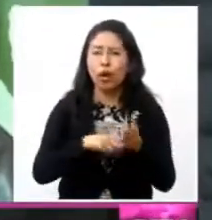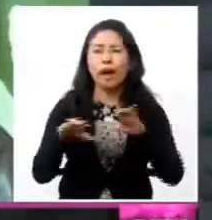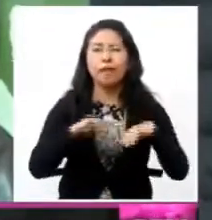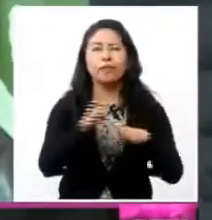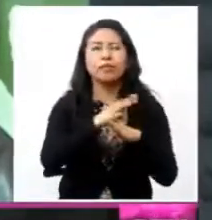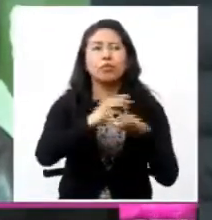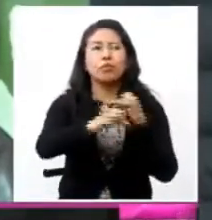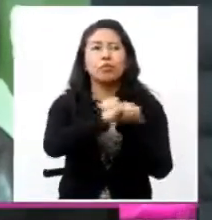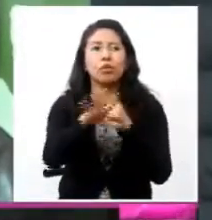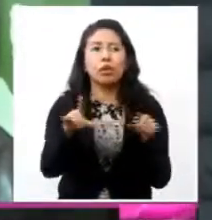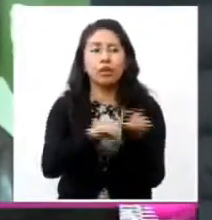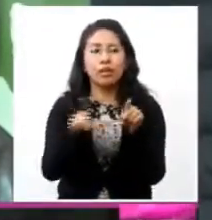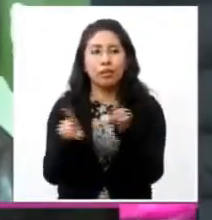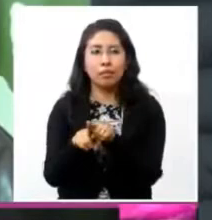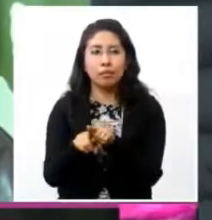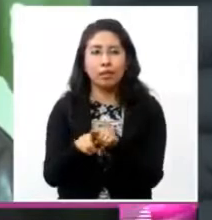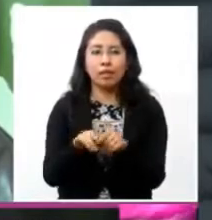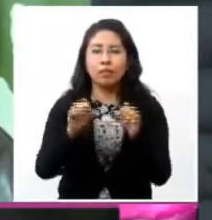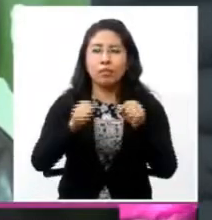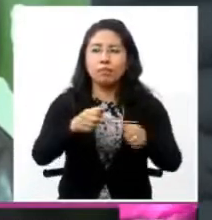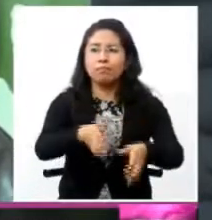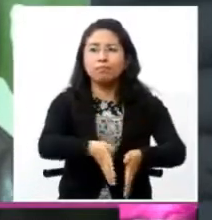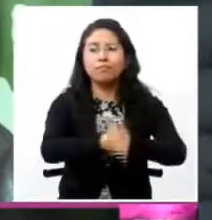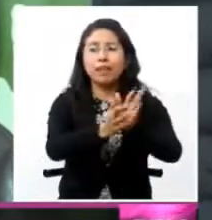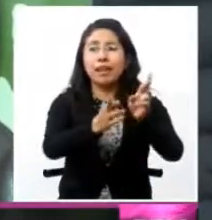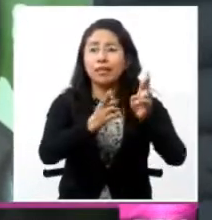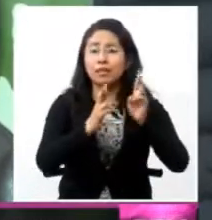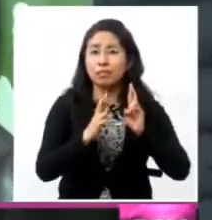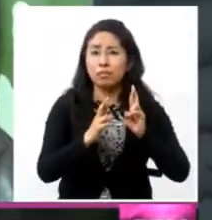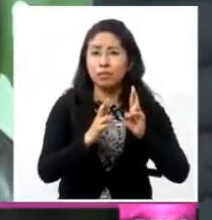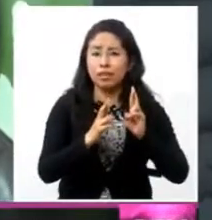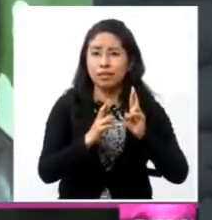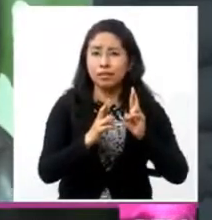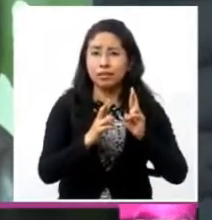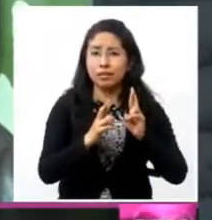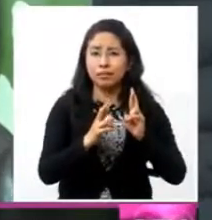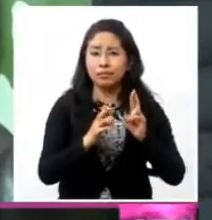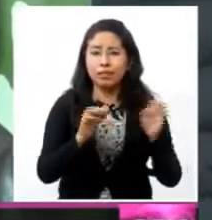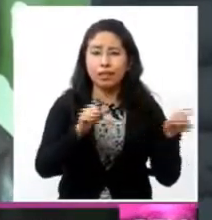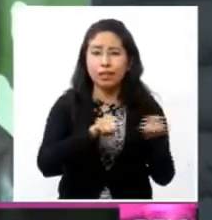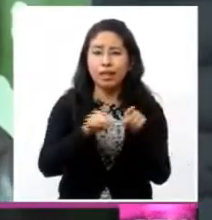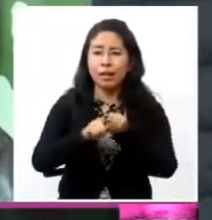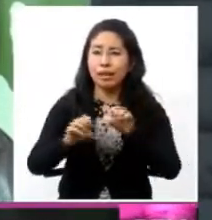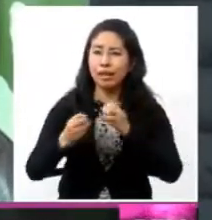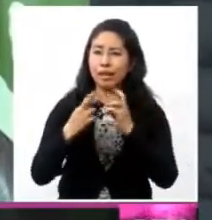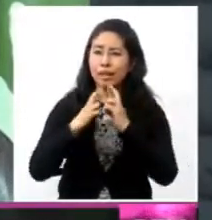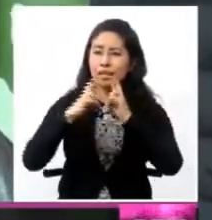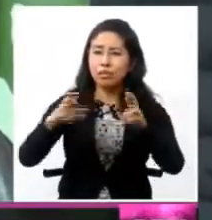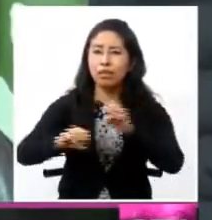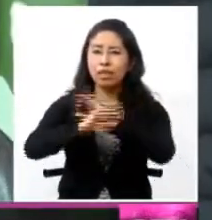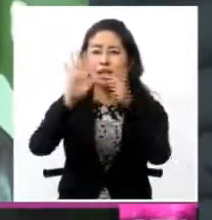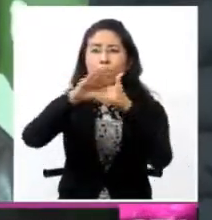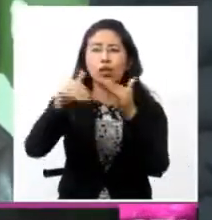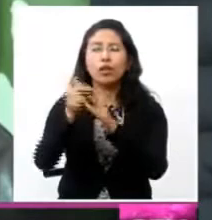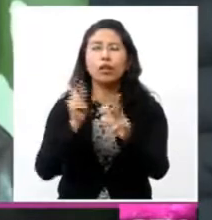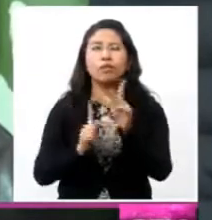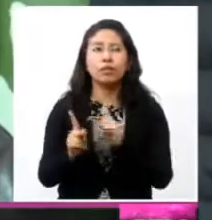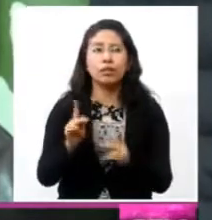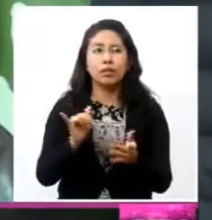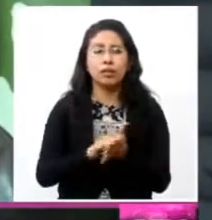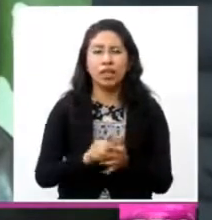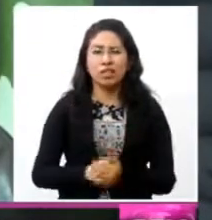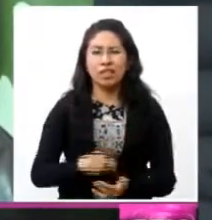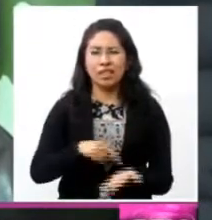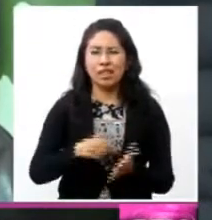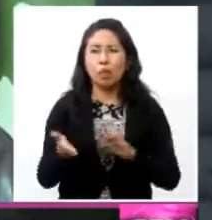y asimismo tener las respuestas seguramente hacia la población, a muchos sectores que seguramente ha indignado la muerte del